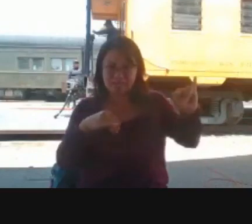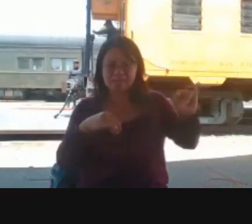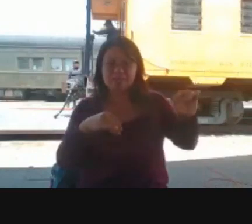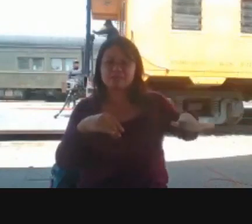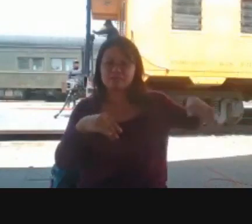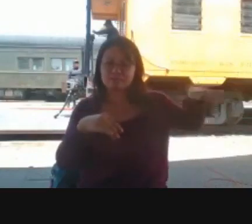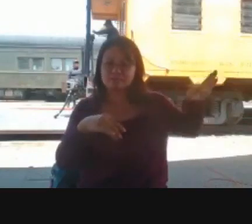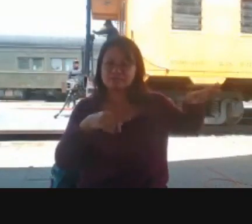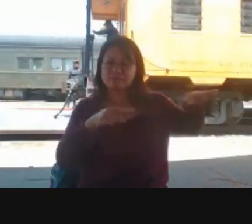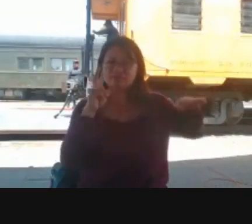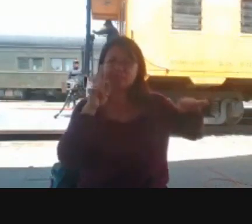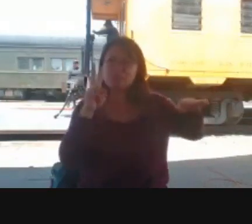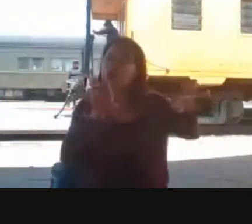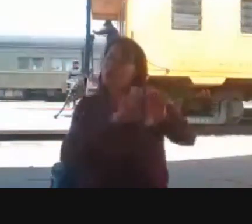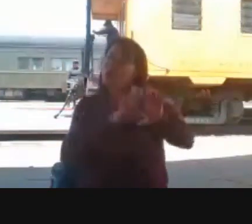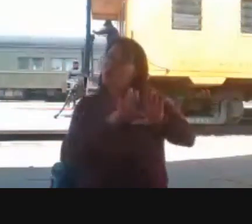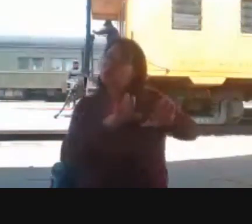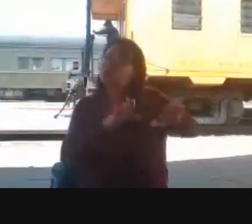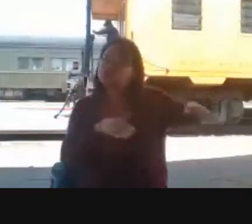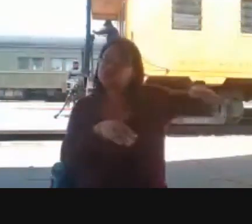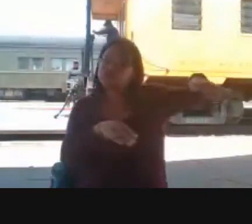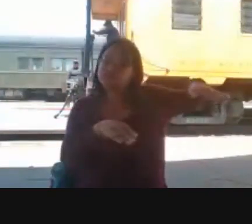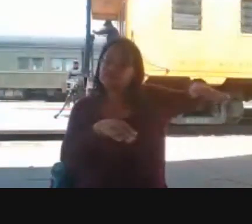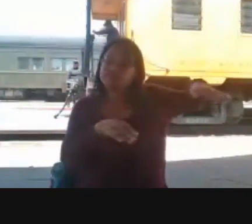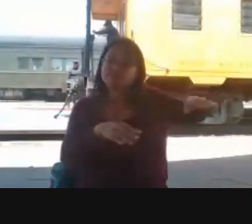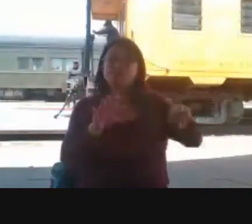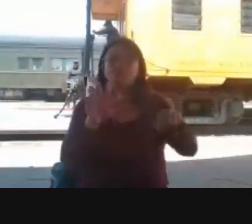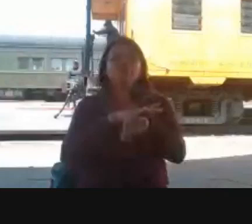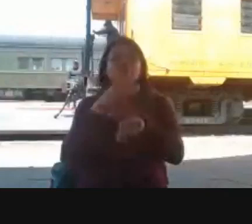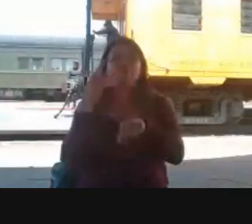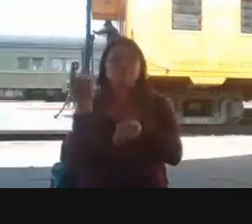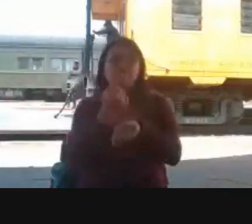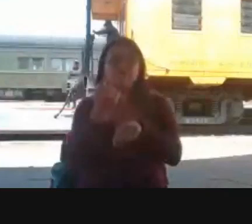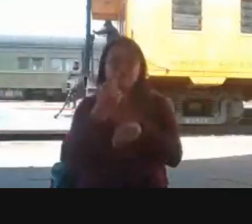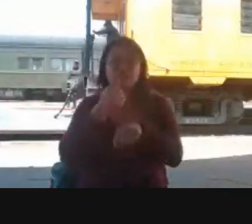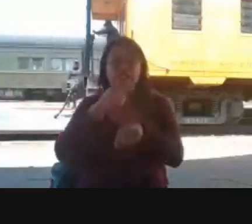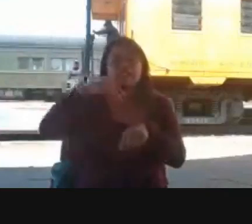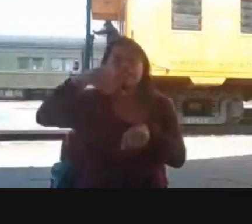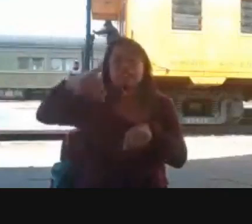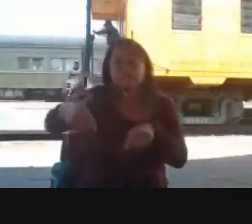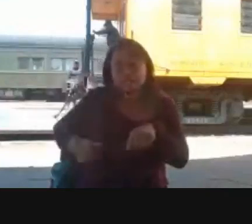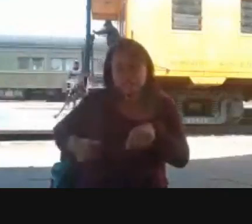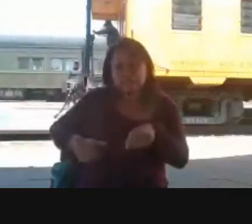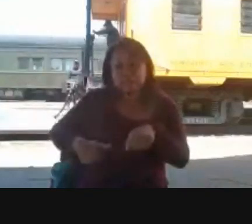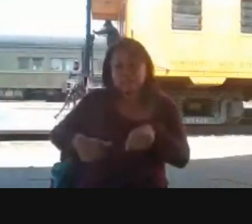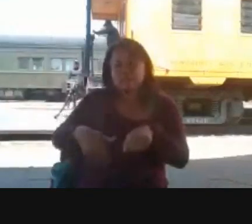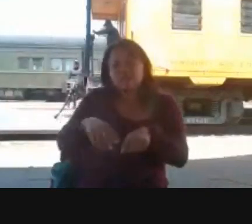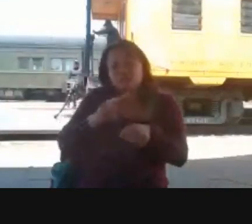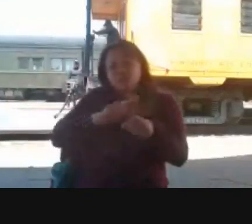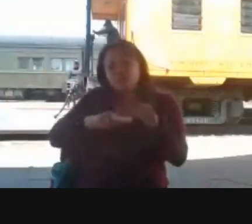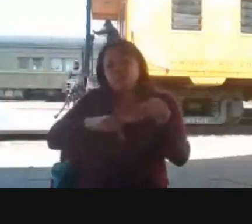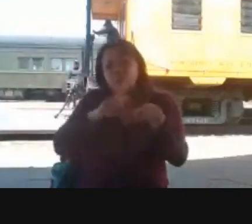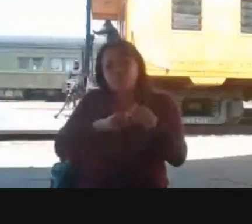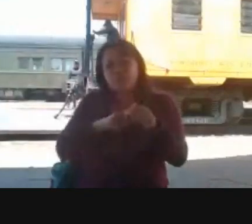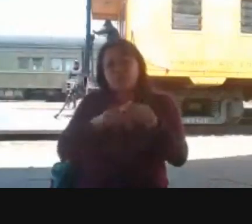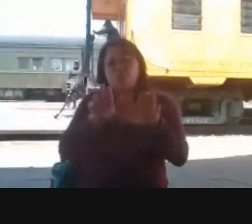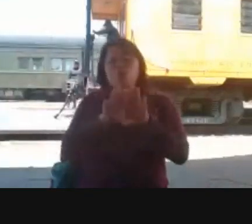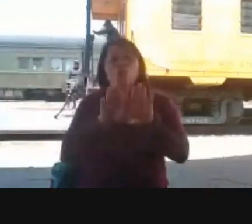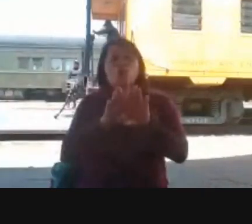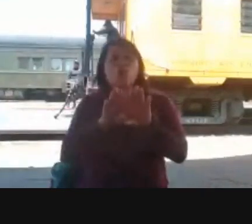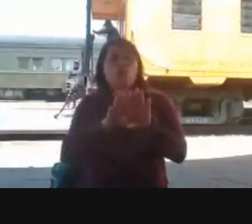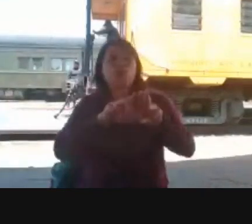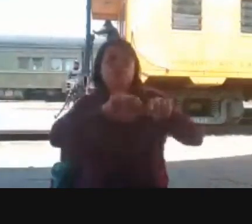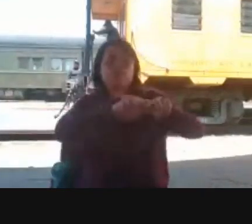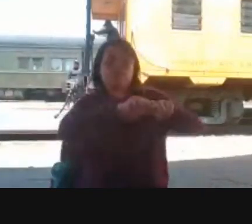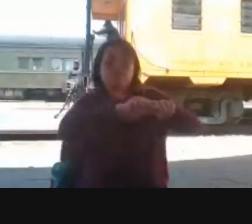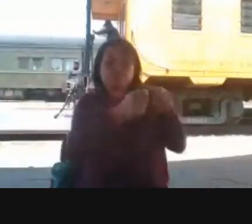un poco levantada, se ve como chueca. Es un accidente bastante común en aves rapaces, y en aves en general, y que es una fractura en el ala a